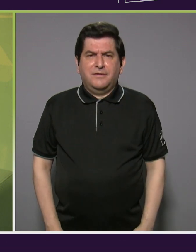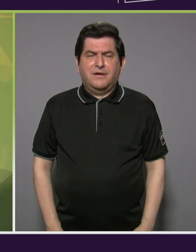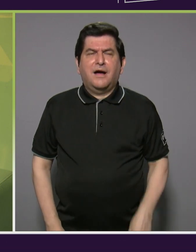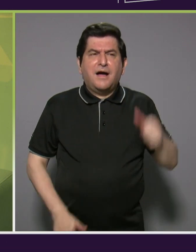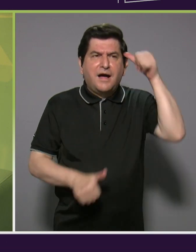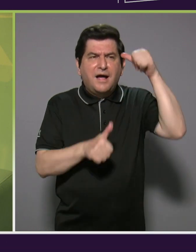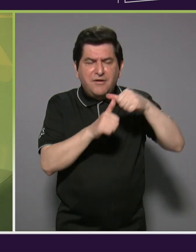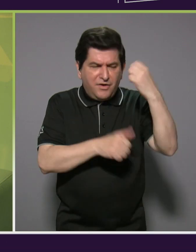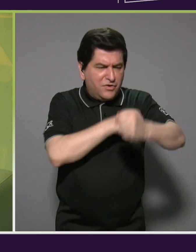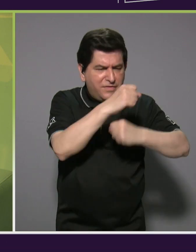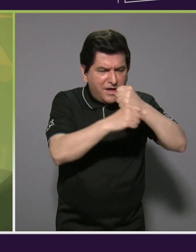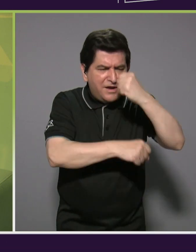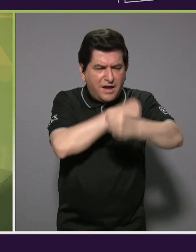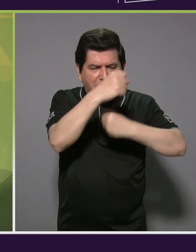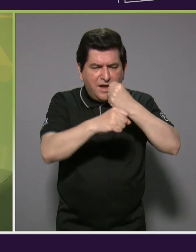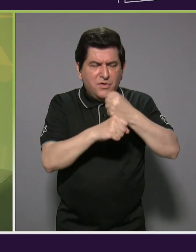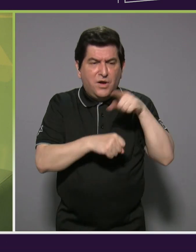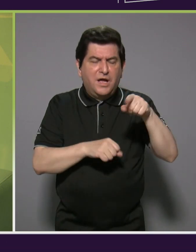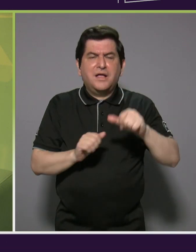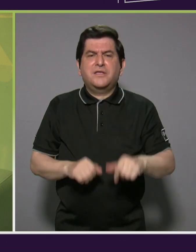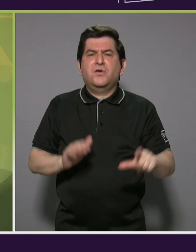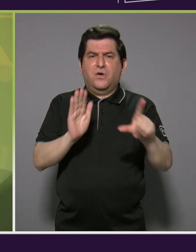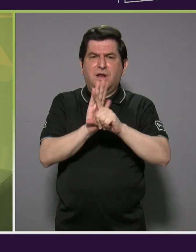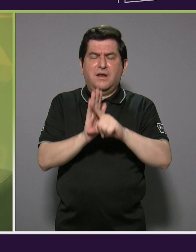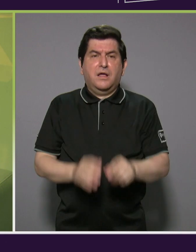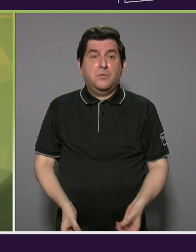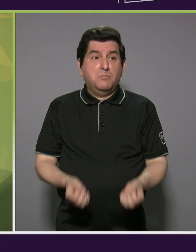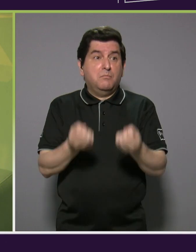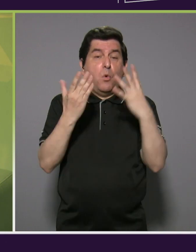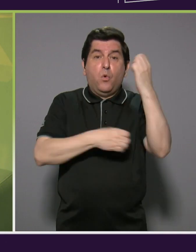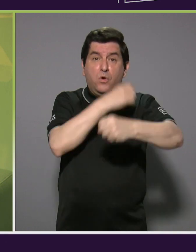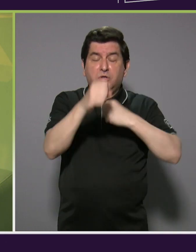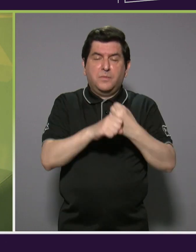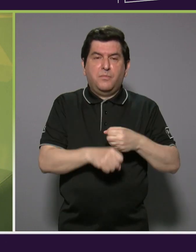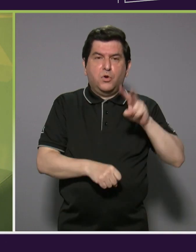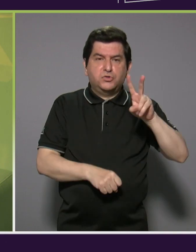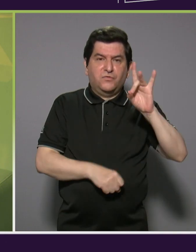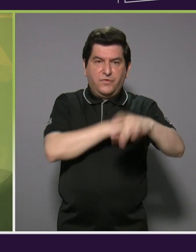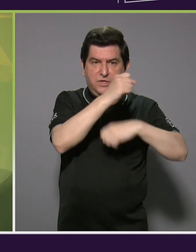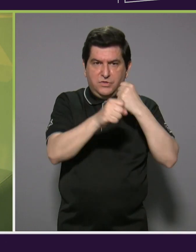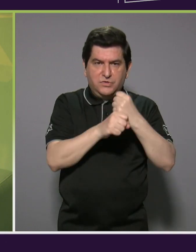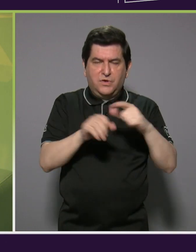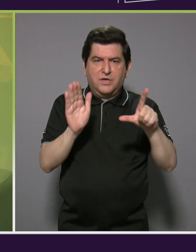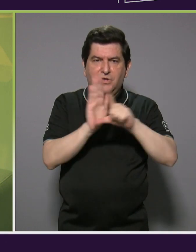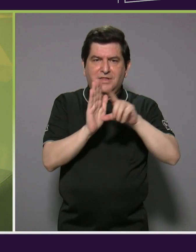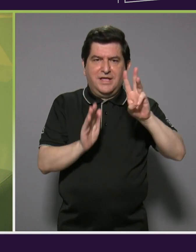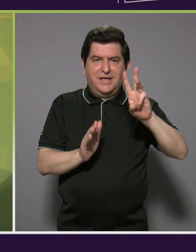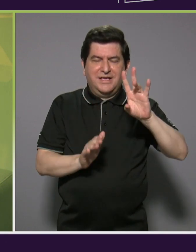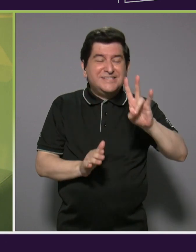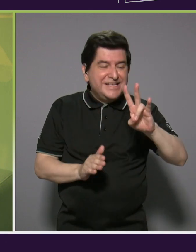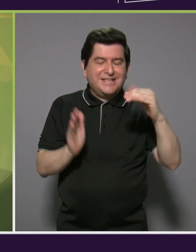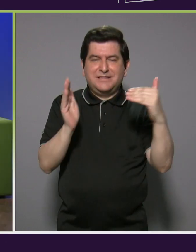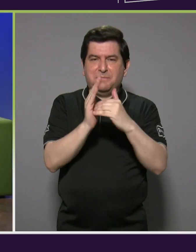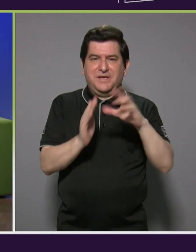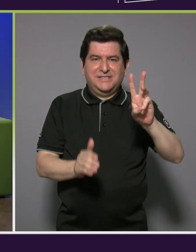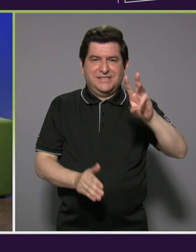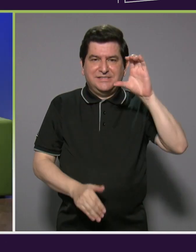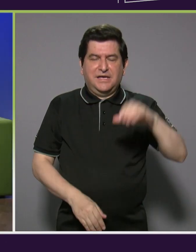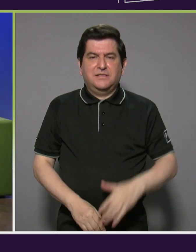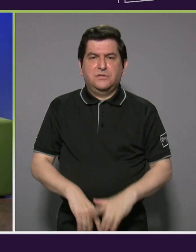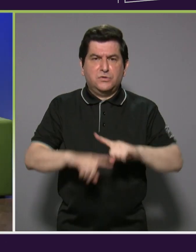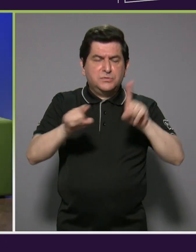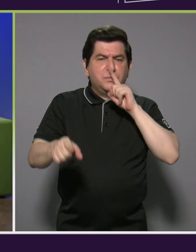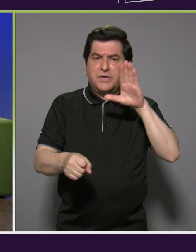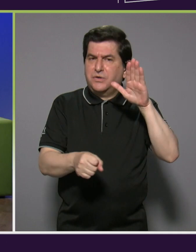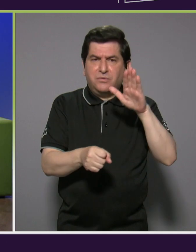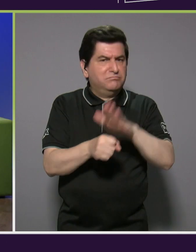estas leyes, decimos, bueno, qué montón de años, ¿verdad? 28 de la ley 7600 y todavía cuestiones básicas que establece esta